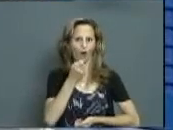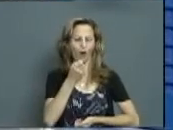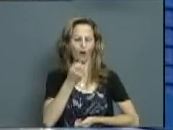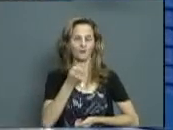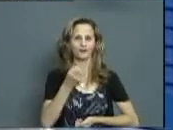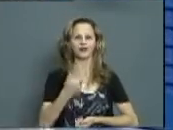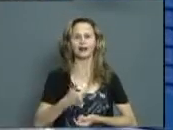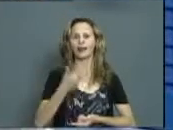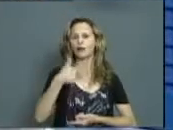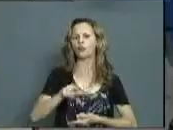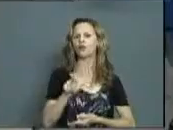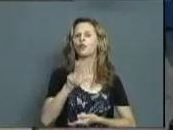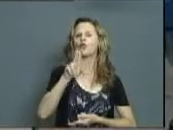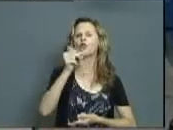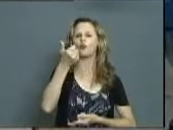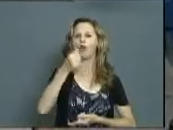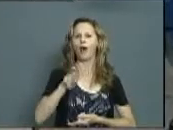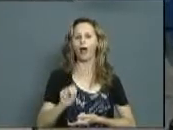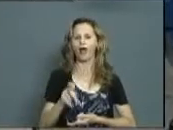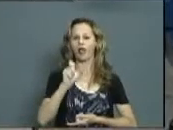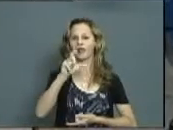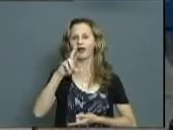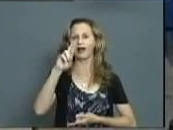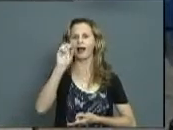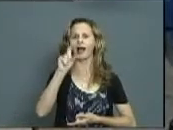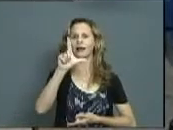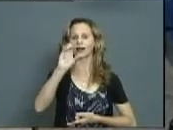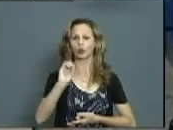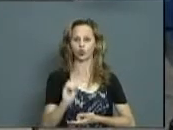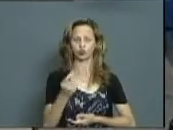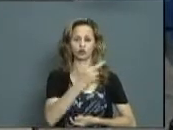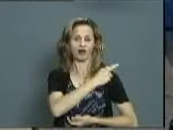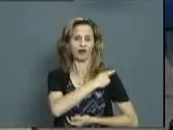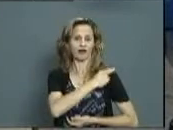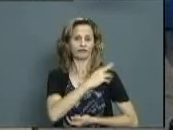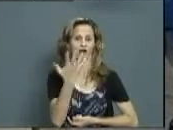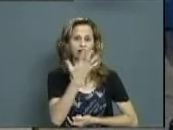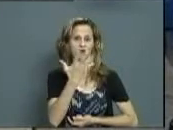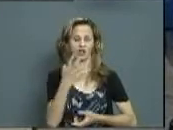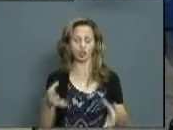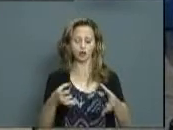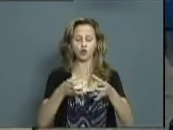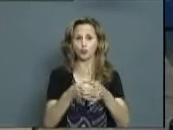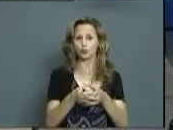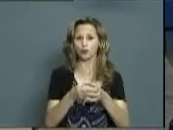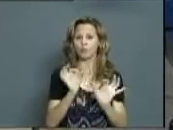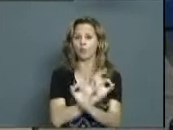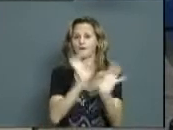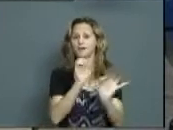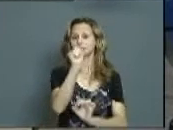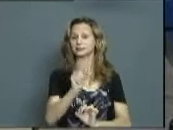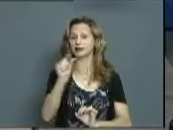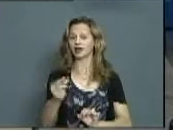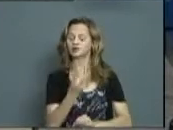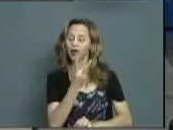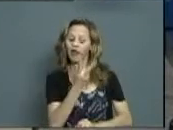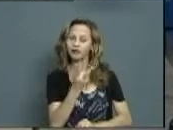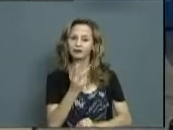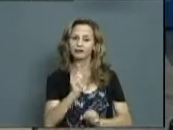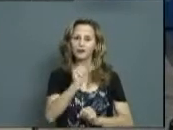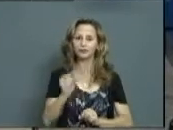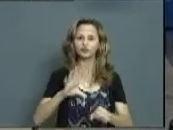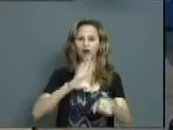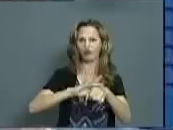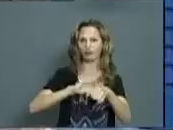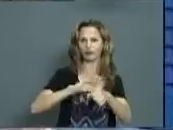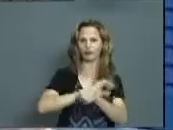Sablón, especialista en medicina interna y jefe del grupo de expertos para atender a pacientes de la COVID-19 en la provincia. Profesor,